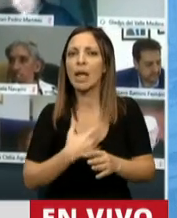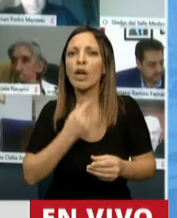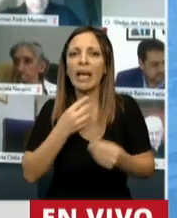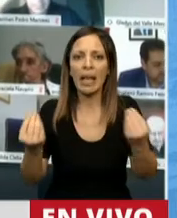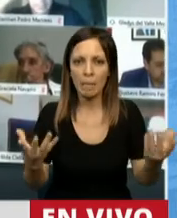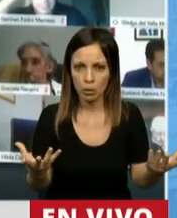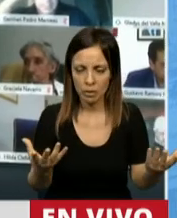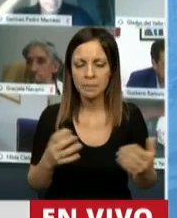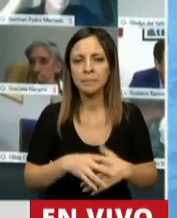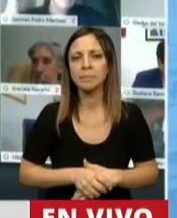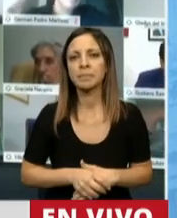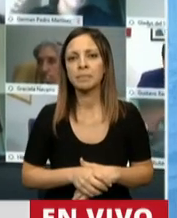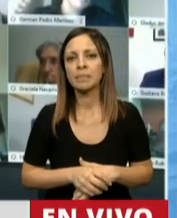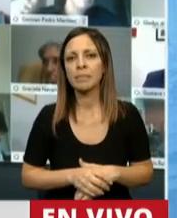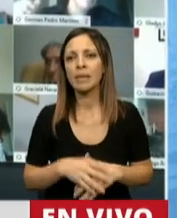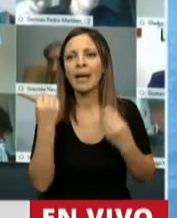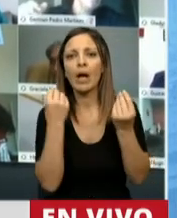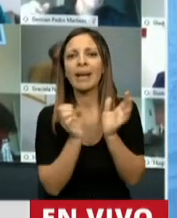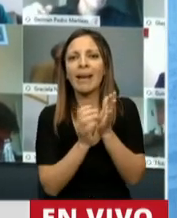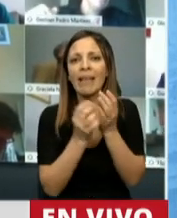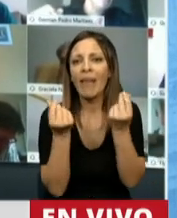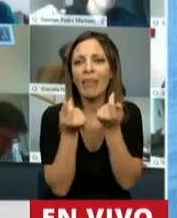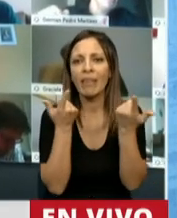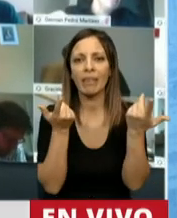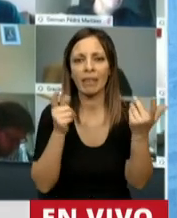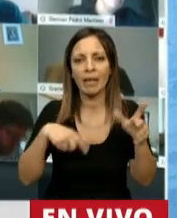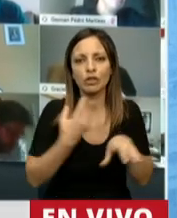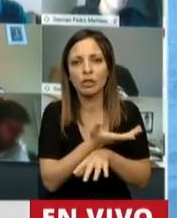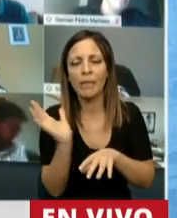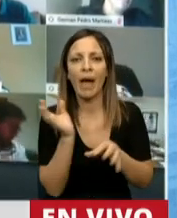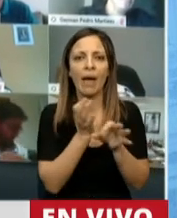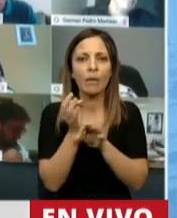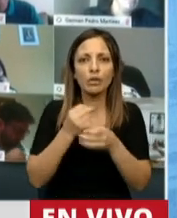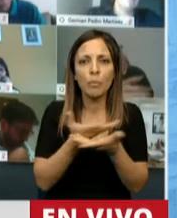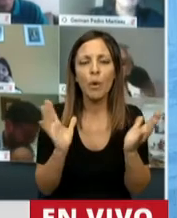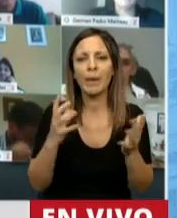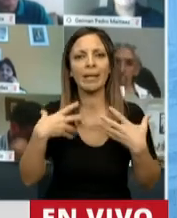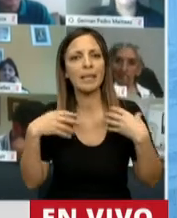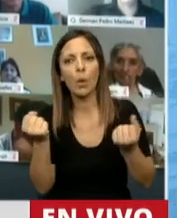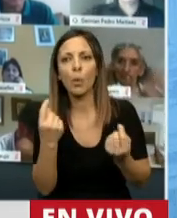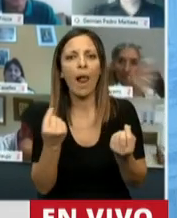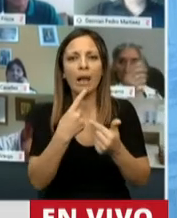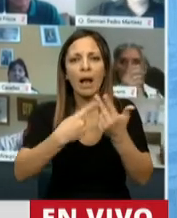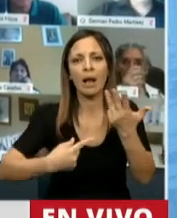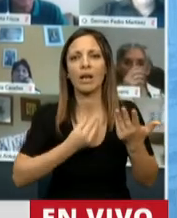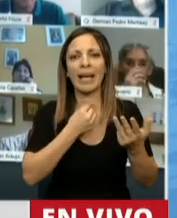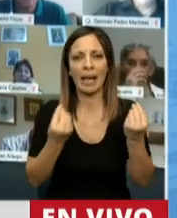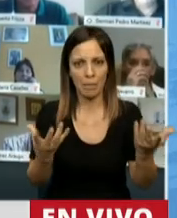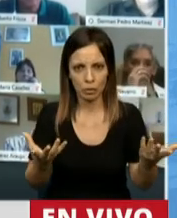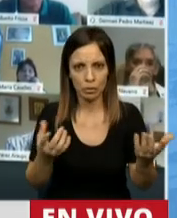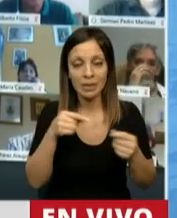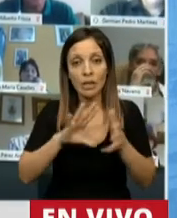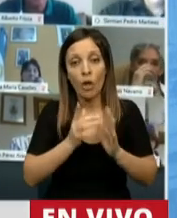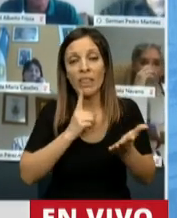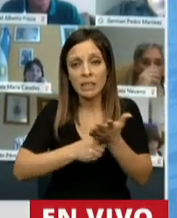realmente? ¿Qué calidad de la educación pública? ¿Qué salud pública también queremos? Y en ese camino, cada